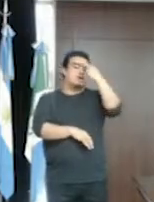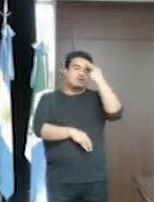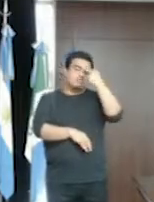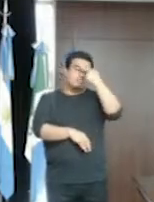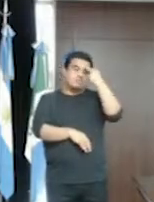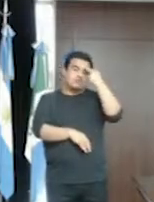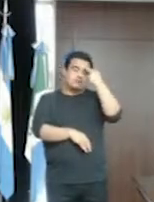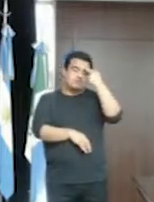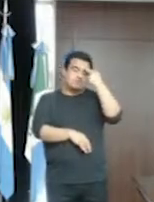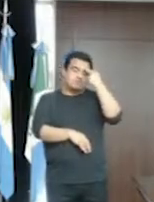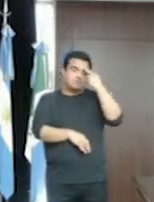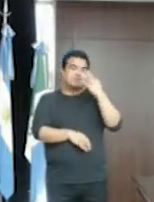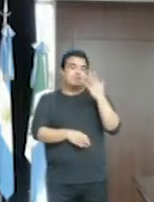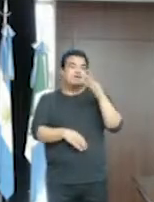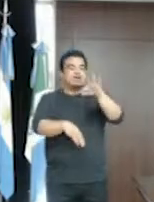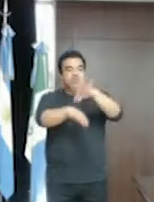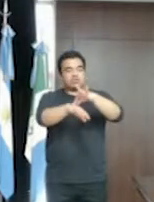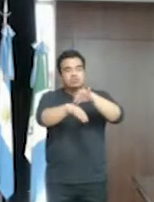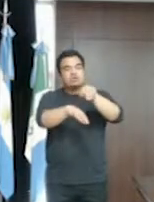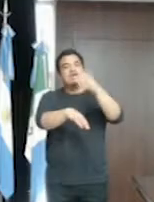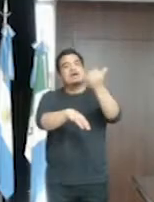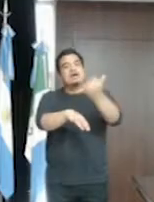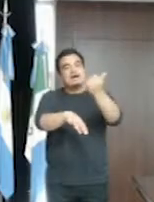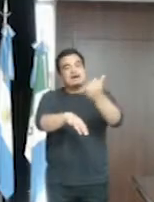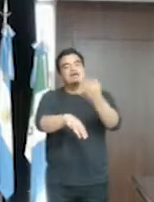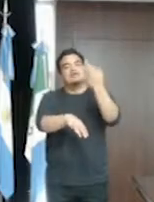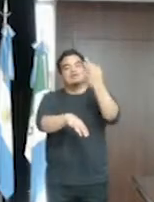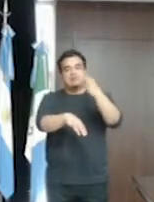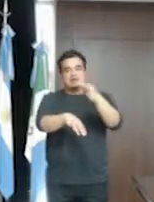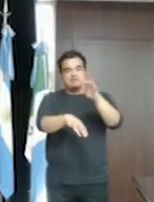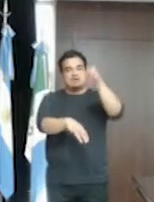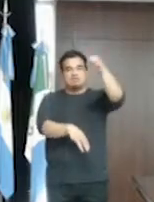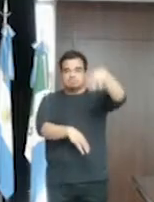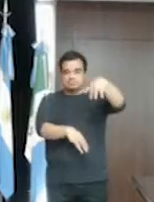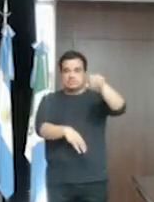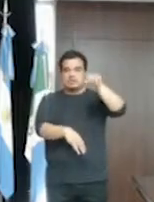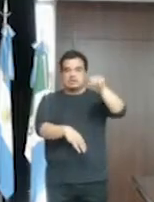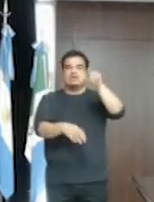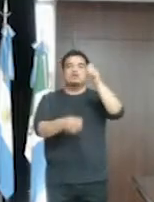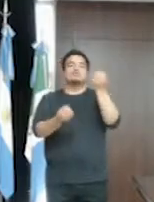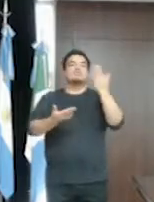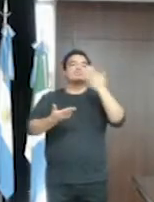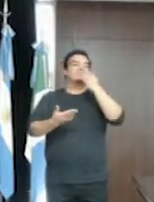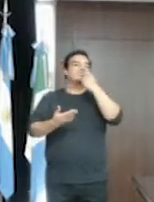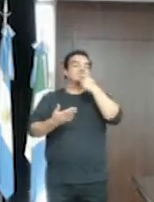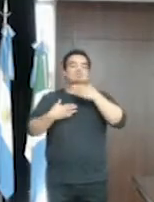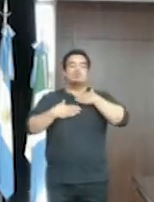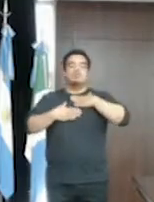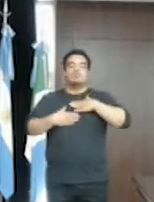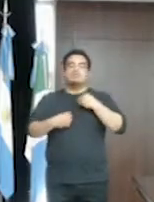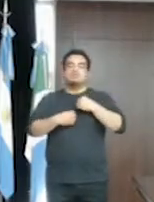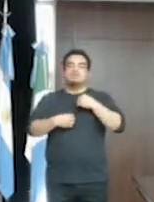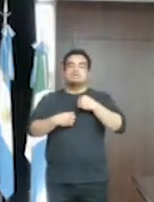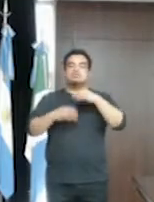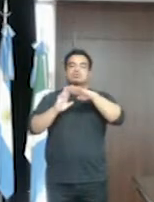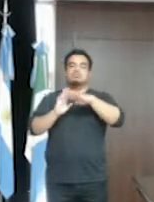general tiene que estar ahí por una cuestión de manejar médicamente síntomas, pero necesitamos de